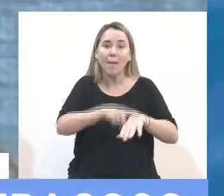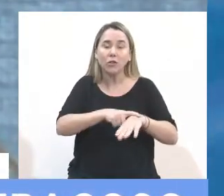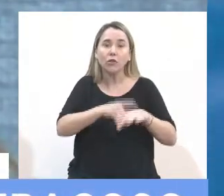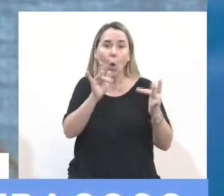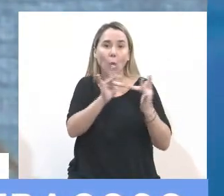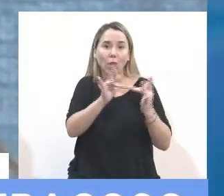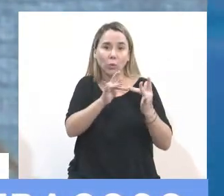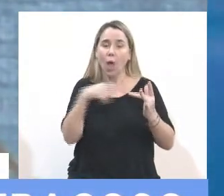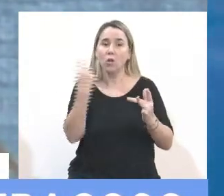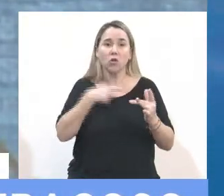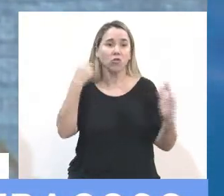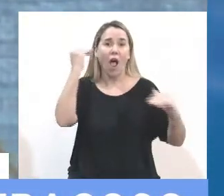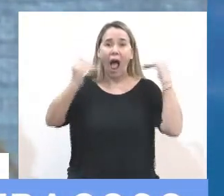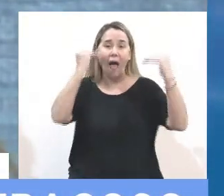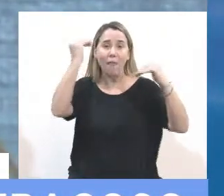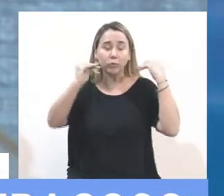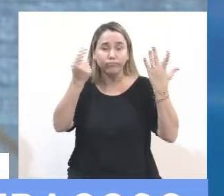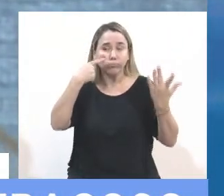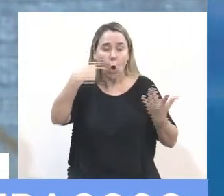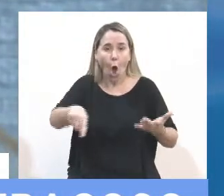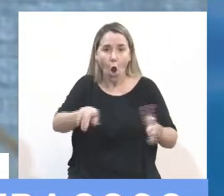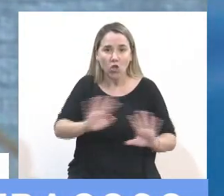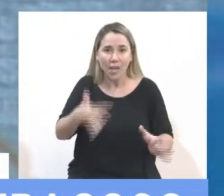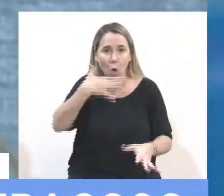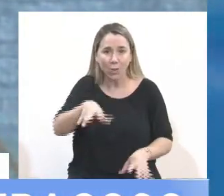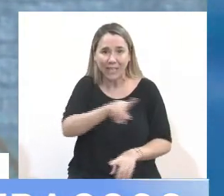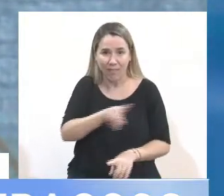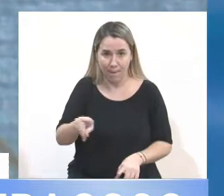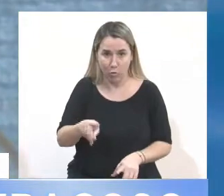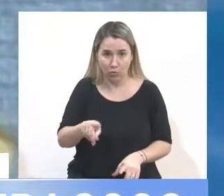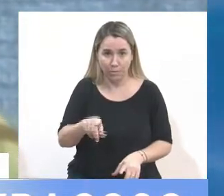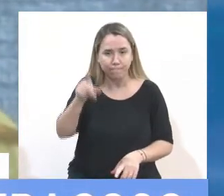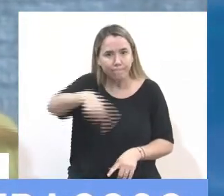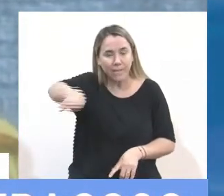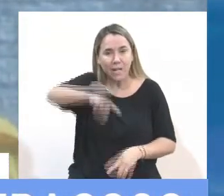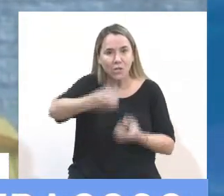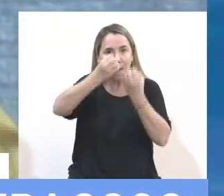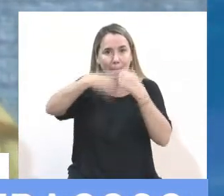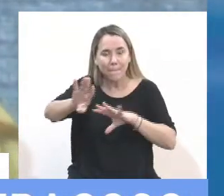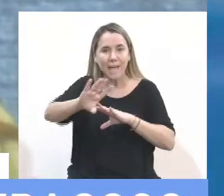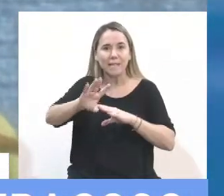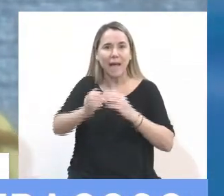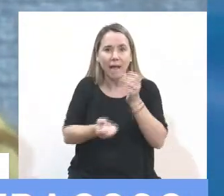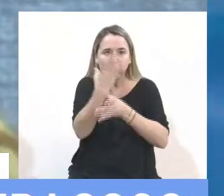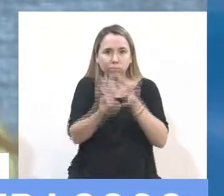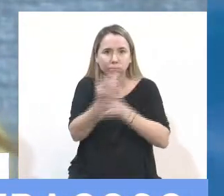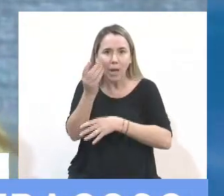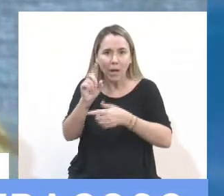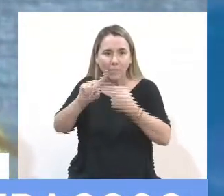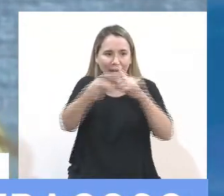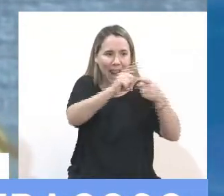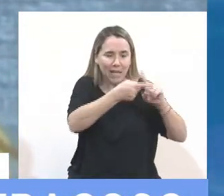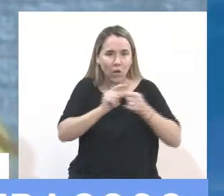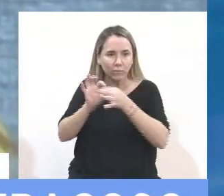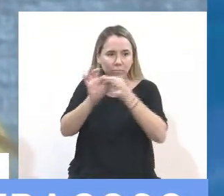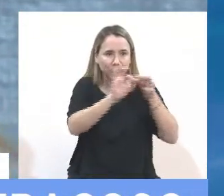adultos nos excede, no lo estamos conociendo, no lo estamos entendiendo, y ellos empiezan a generar vínculos y relaciones con